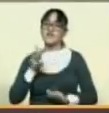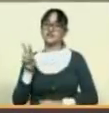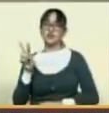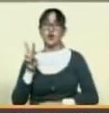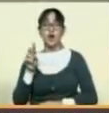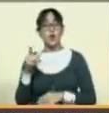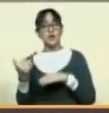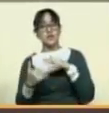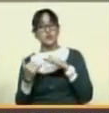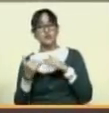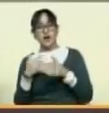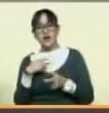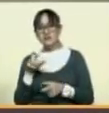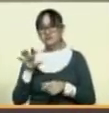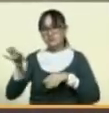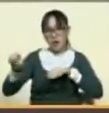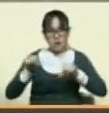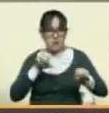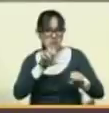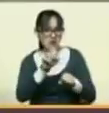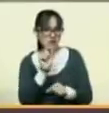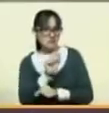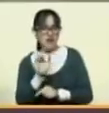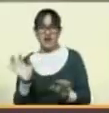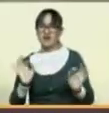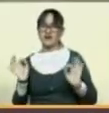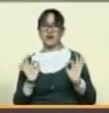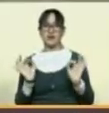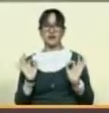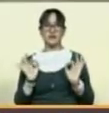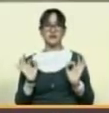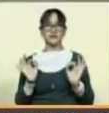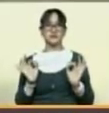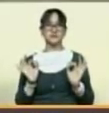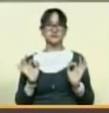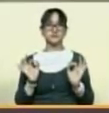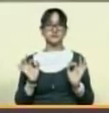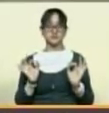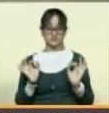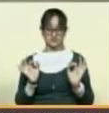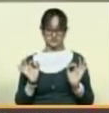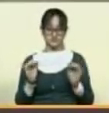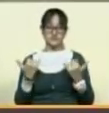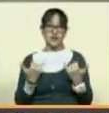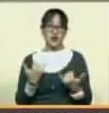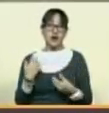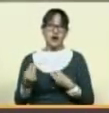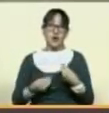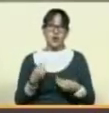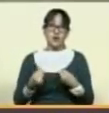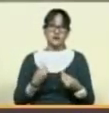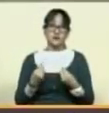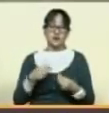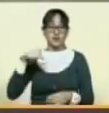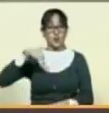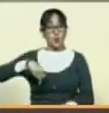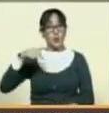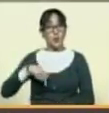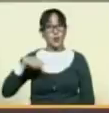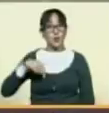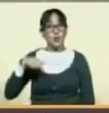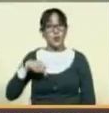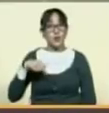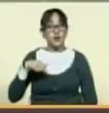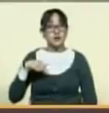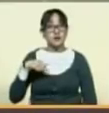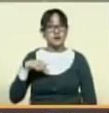no es una institución que anda cazando nada. Vamos, y por eso estamos haciendo en el día de hoy